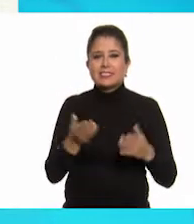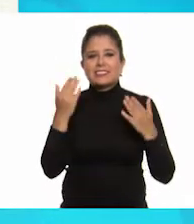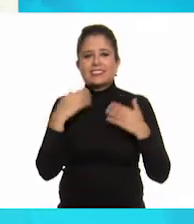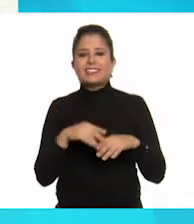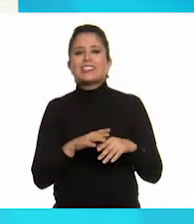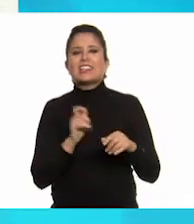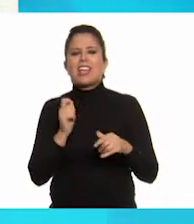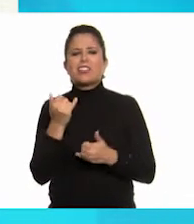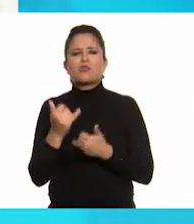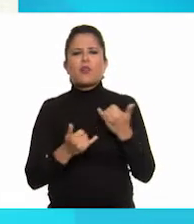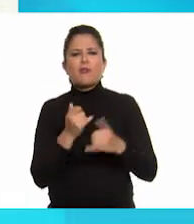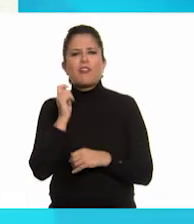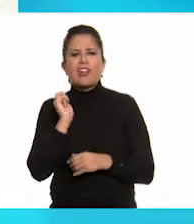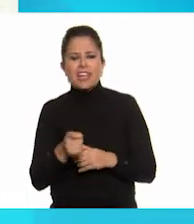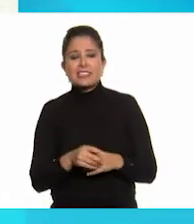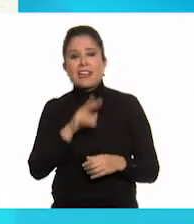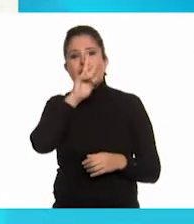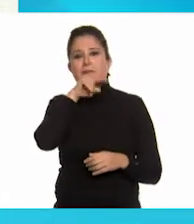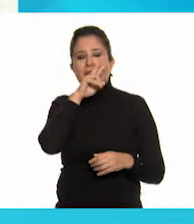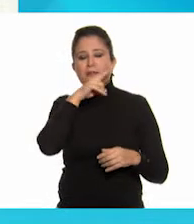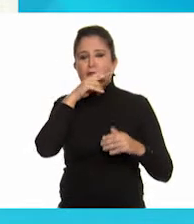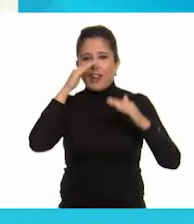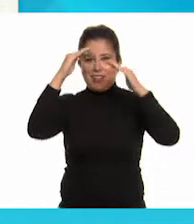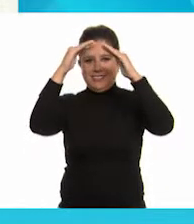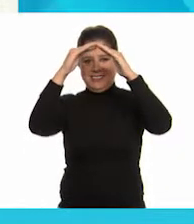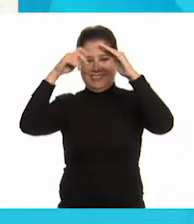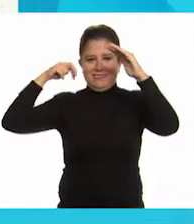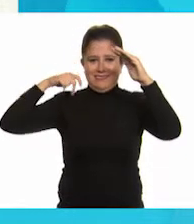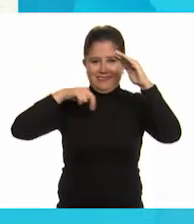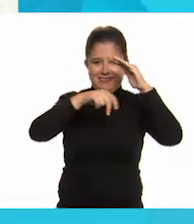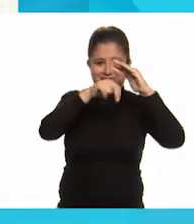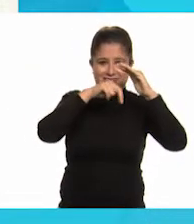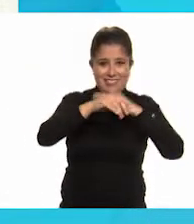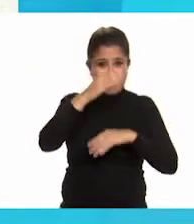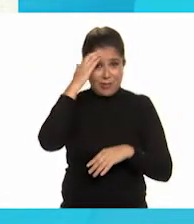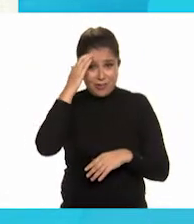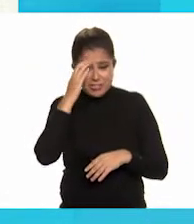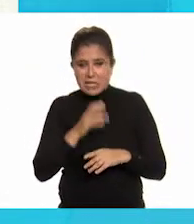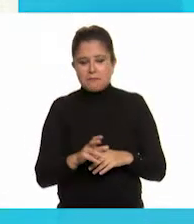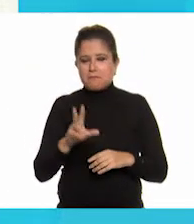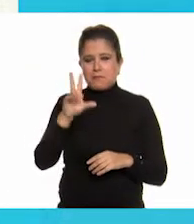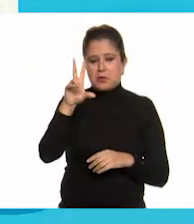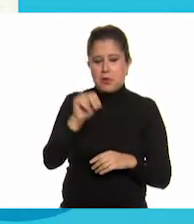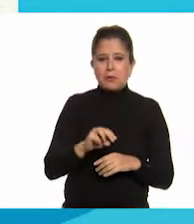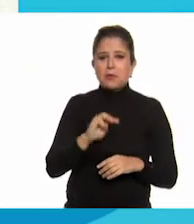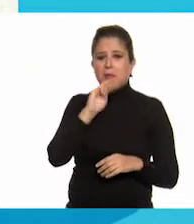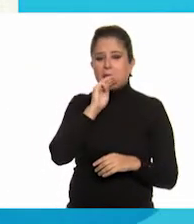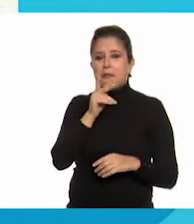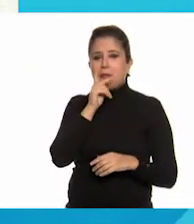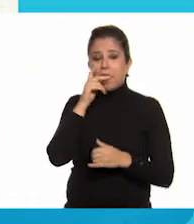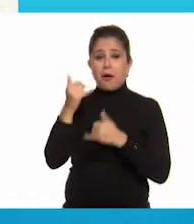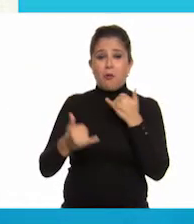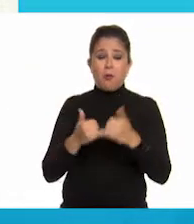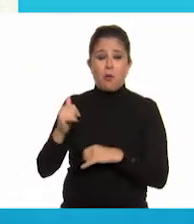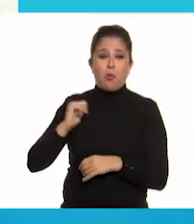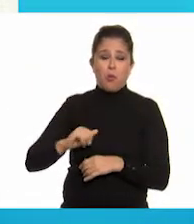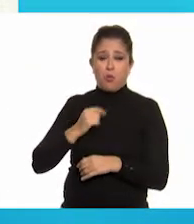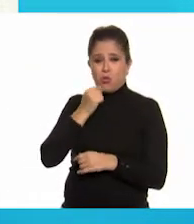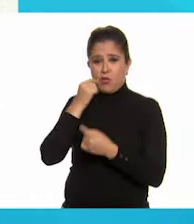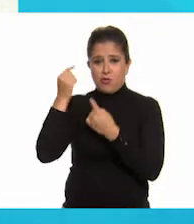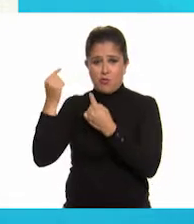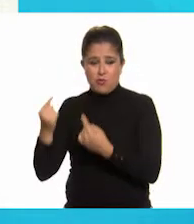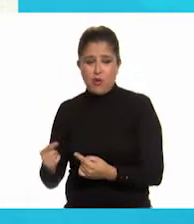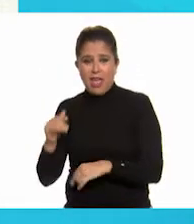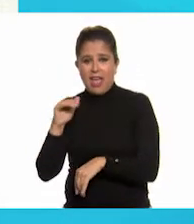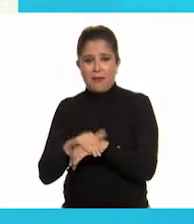¿De qué juego se trata? La víbora de la mar. ¿Ya lo conocías? No. Mi mamá y papá lo jugaban cuando eran niños, con